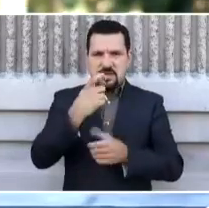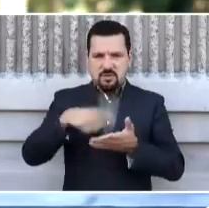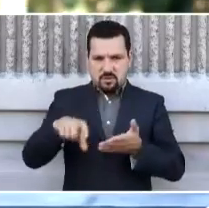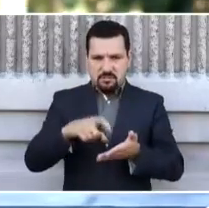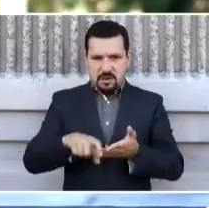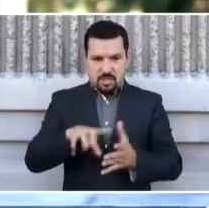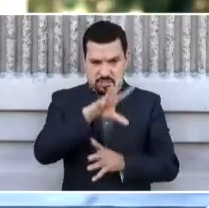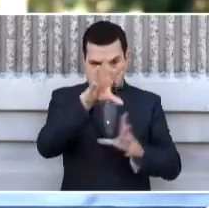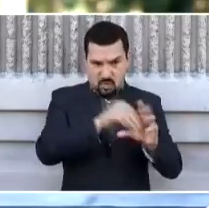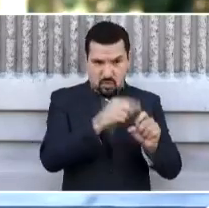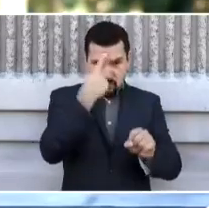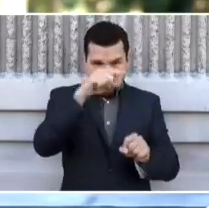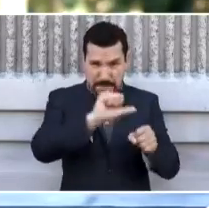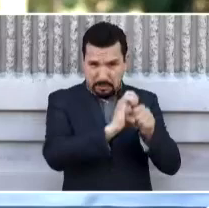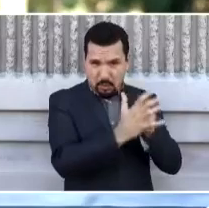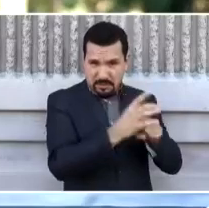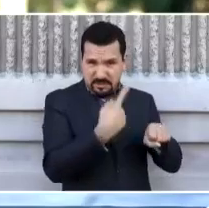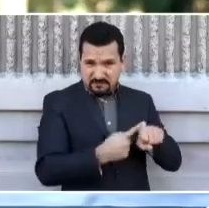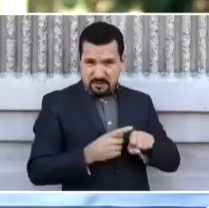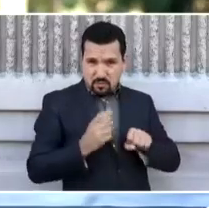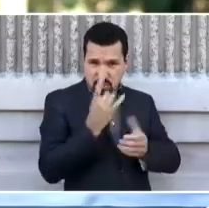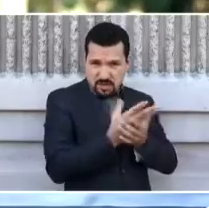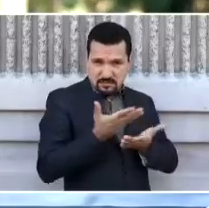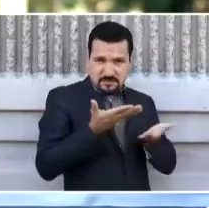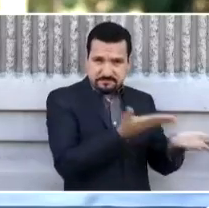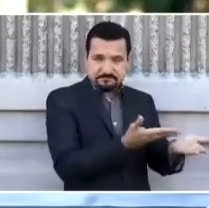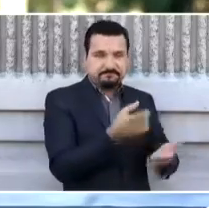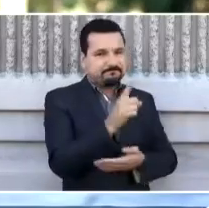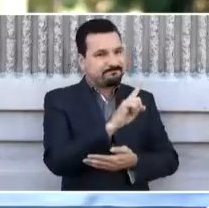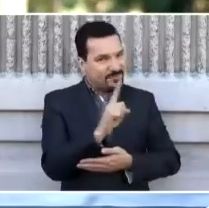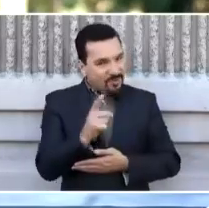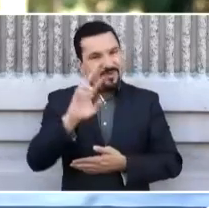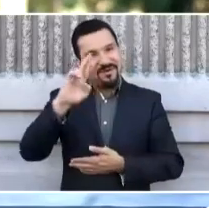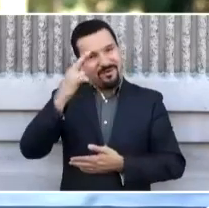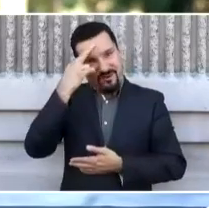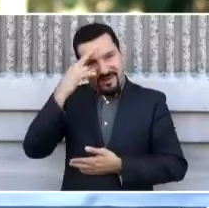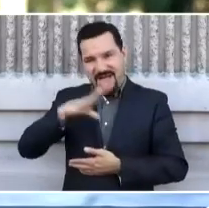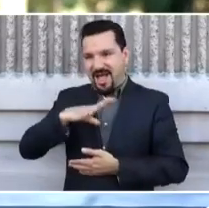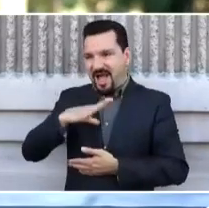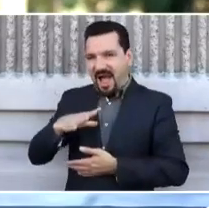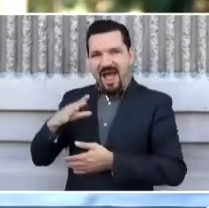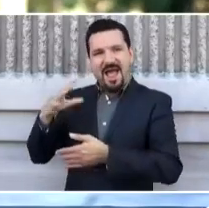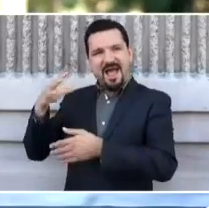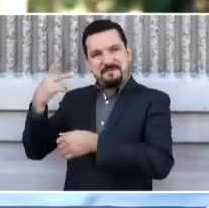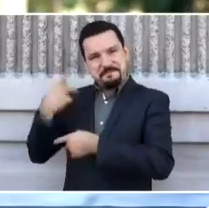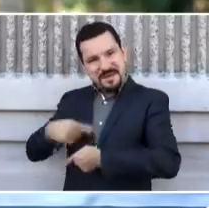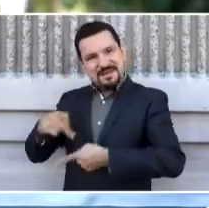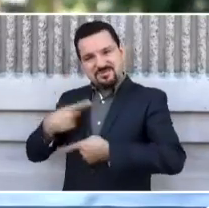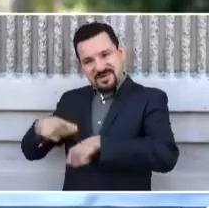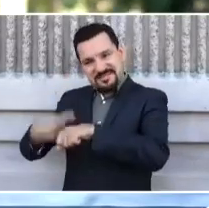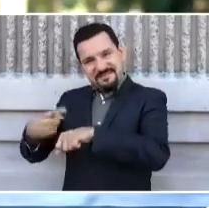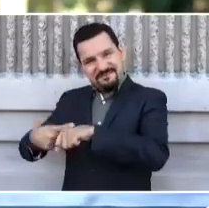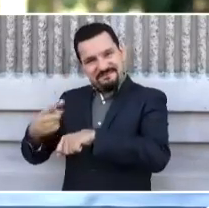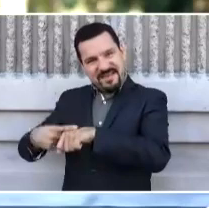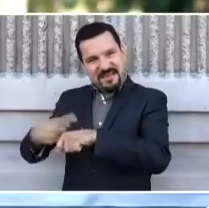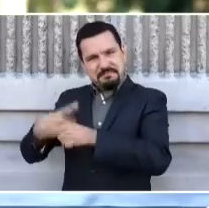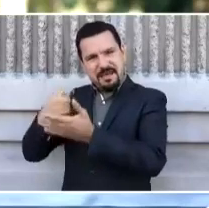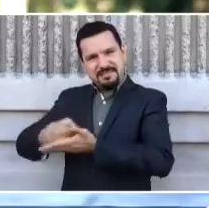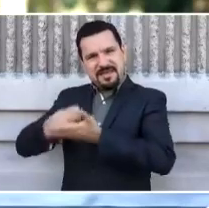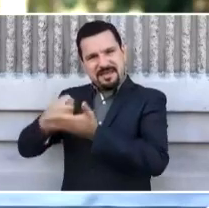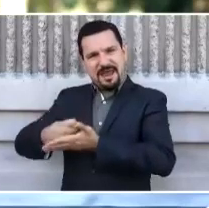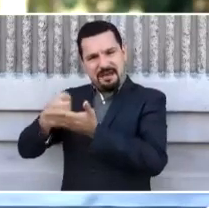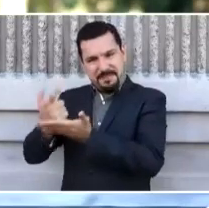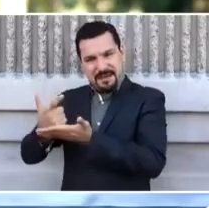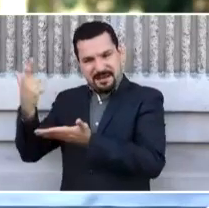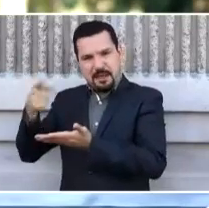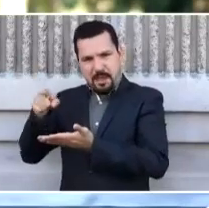no todos son para usarse en COVID. Recordemos que ya tenemos pacientes en las terapias intensivas, tenemos pacientes en los pisos